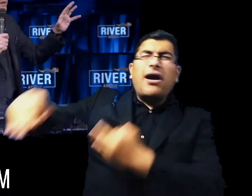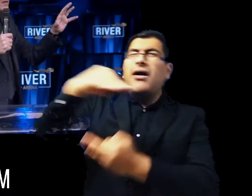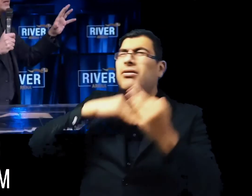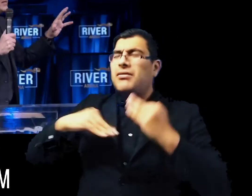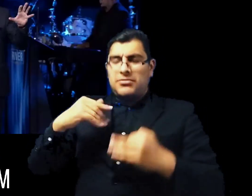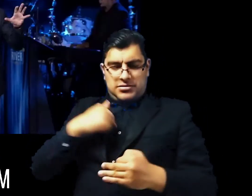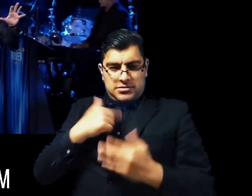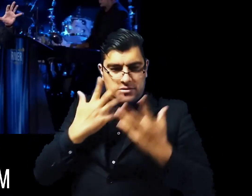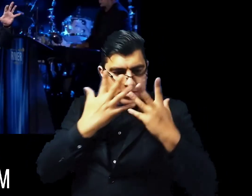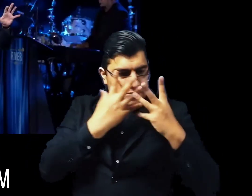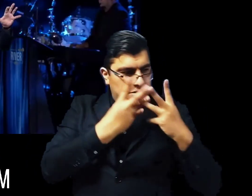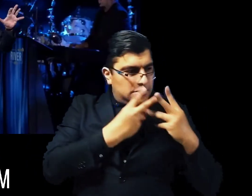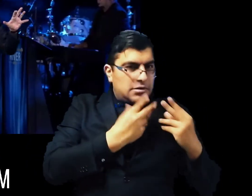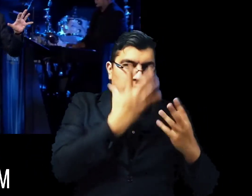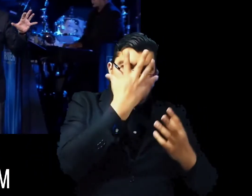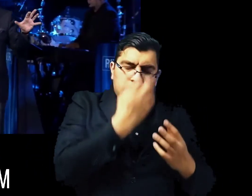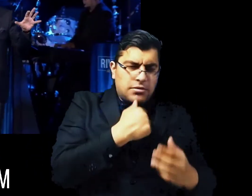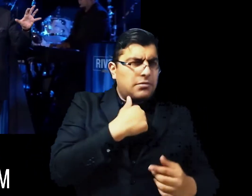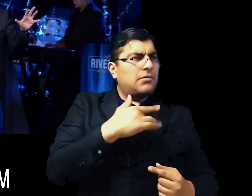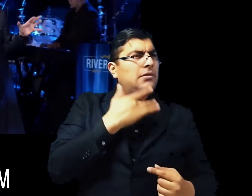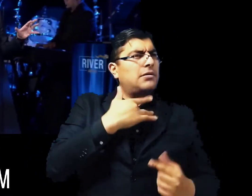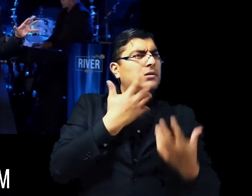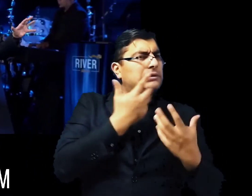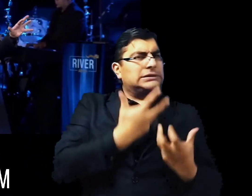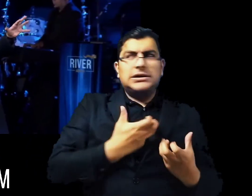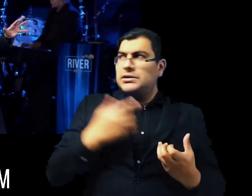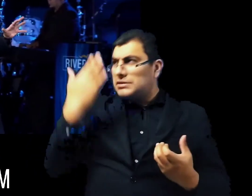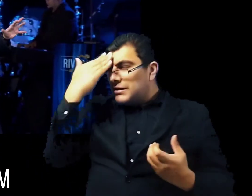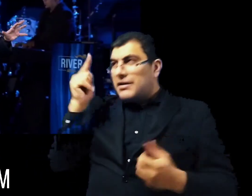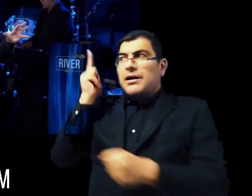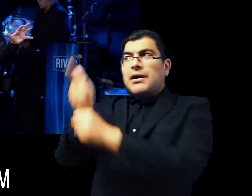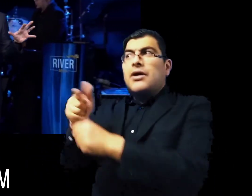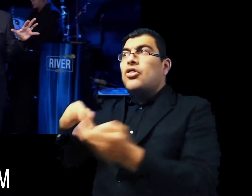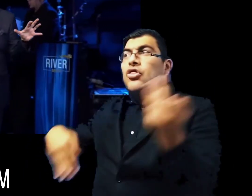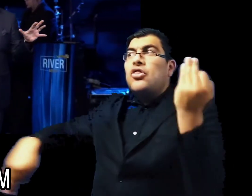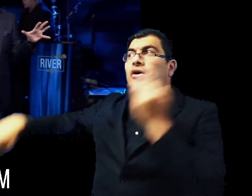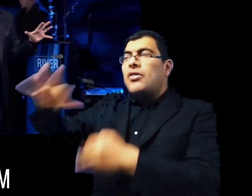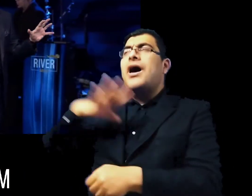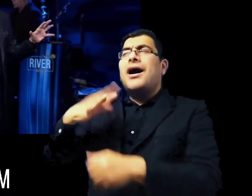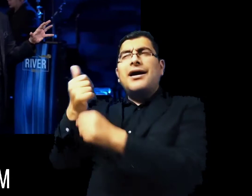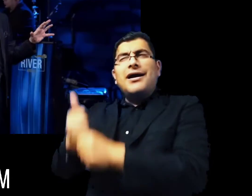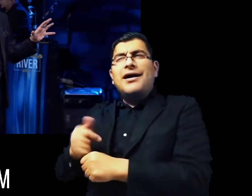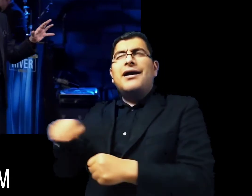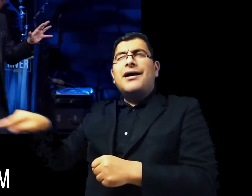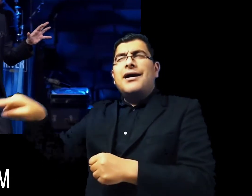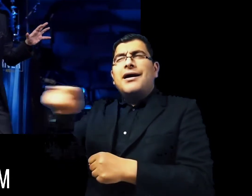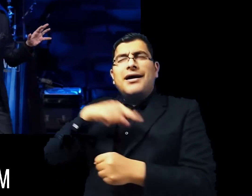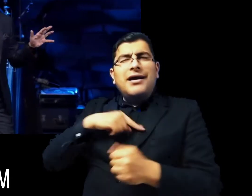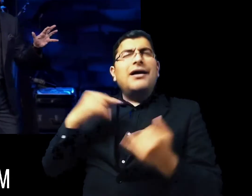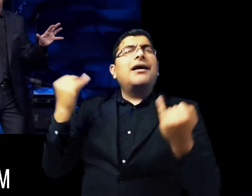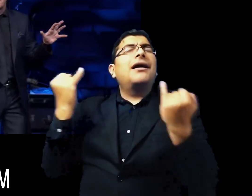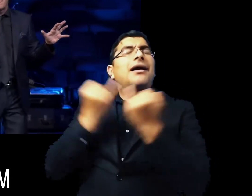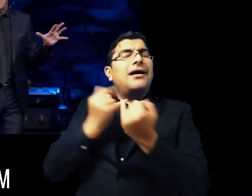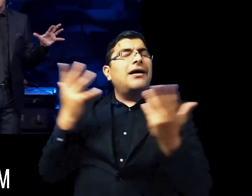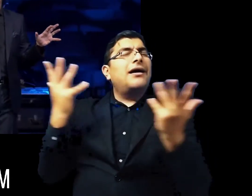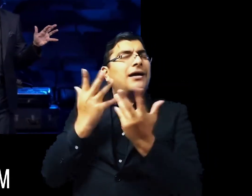sí misma, porque se había dado cuenta que todos estaban rotos en algún punto. ¿No será que eso nos falta a la